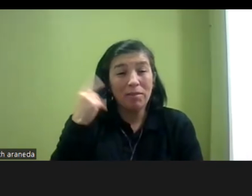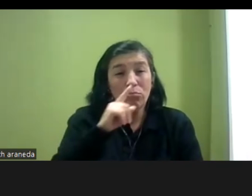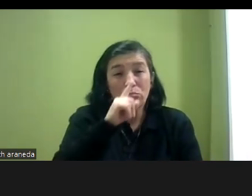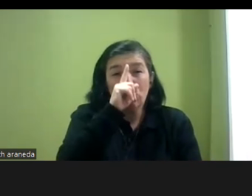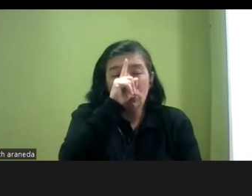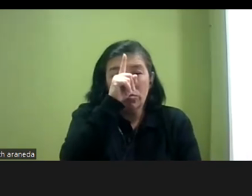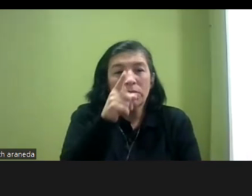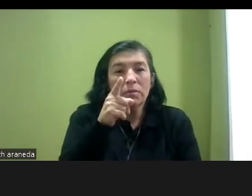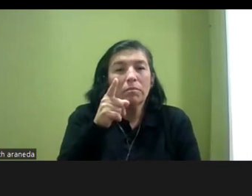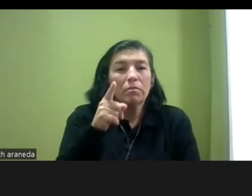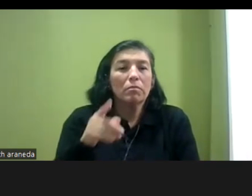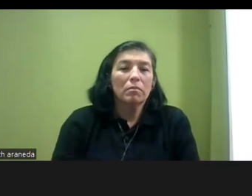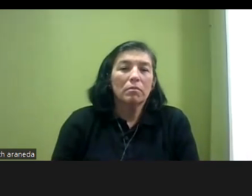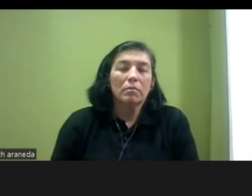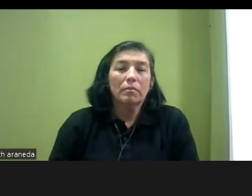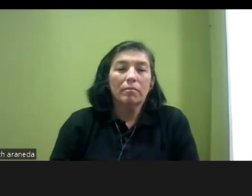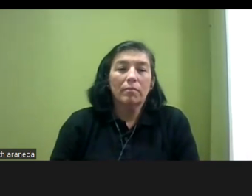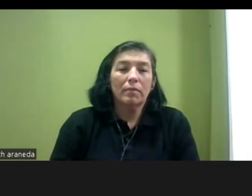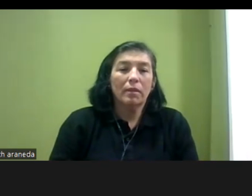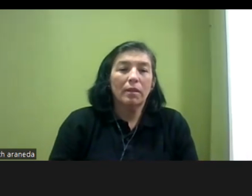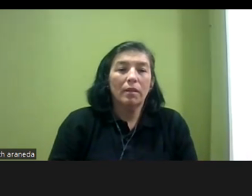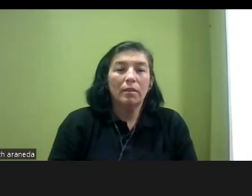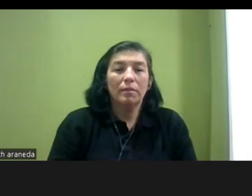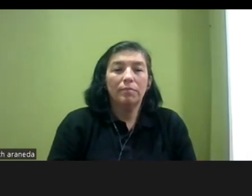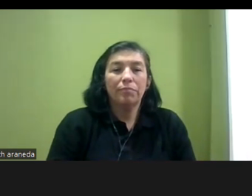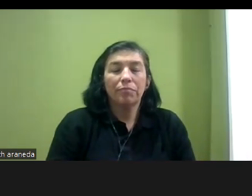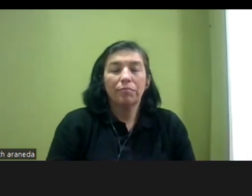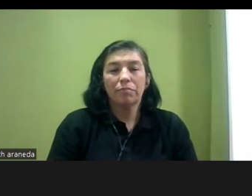presentes en el, eh,